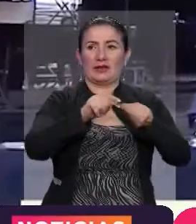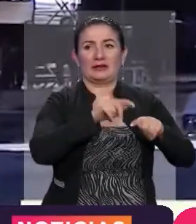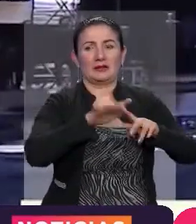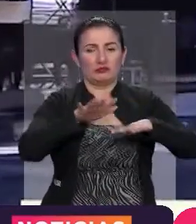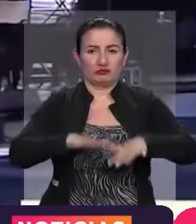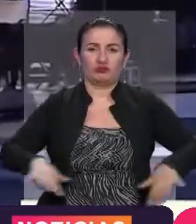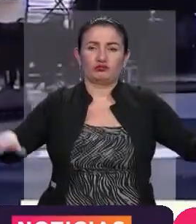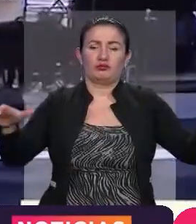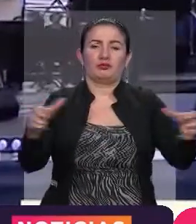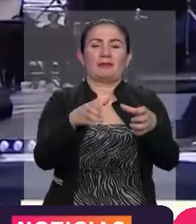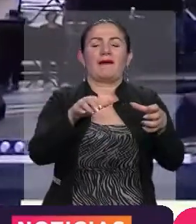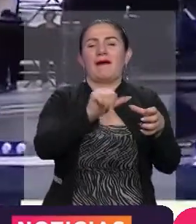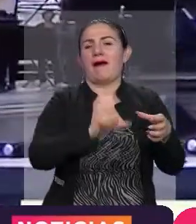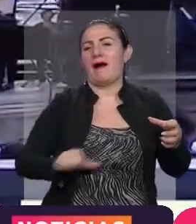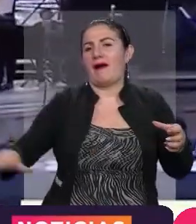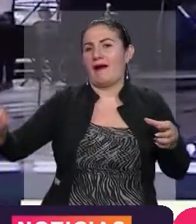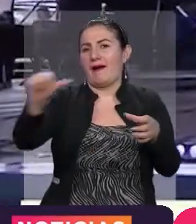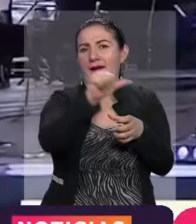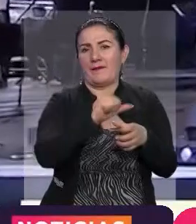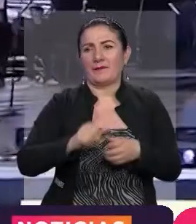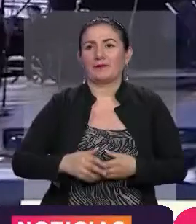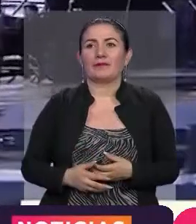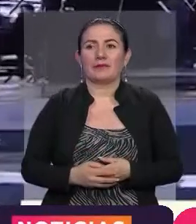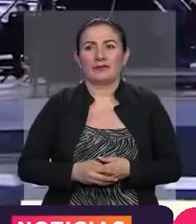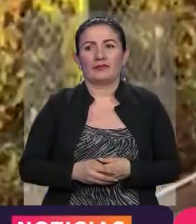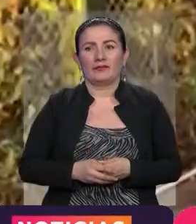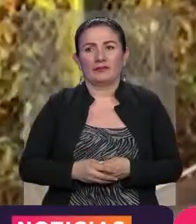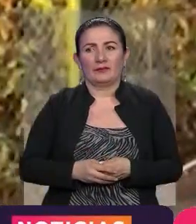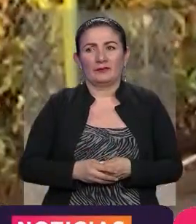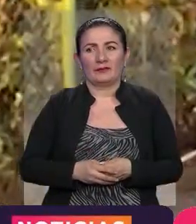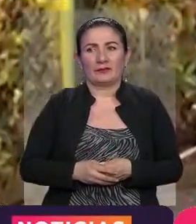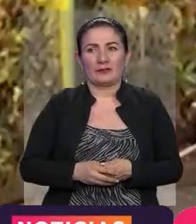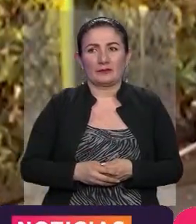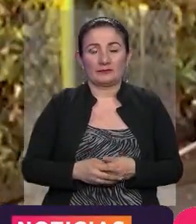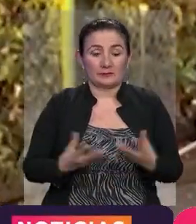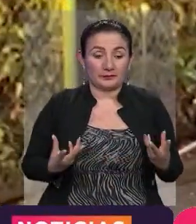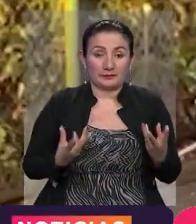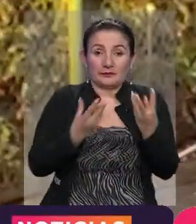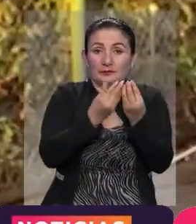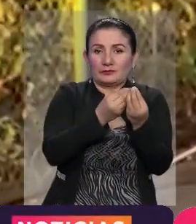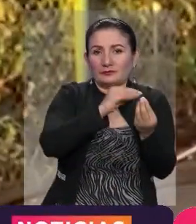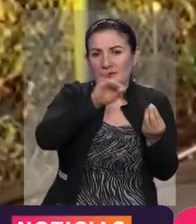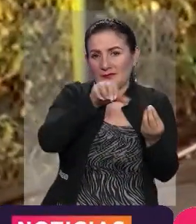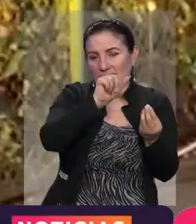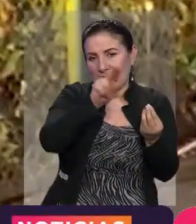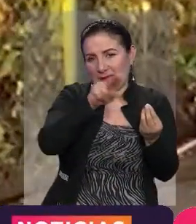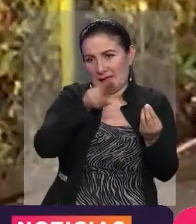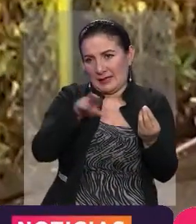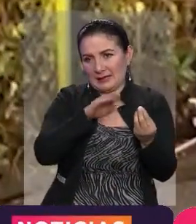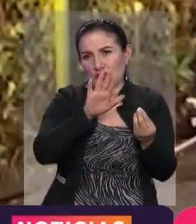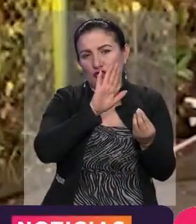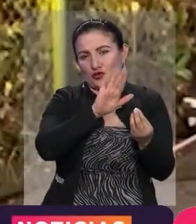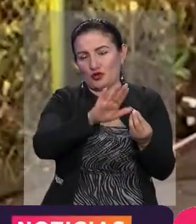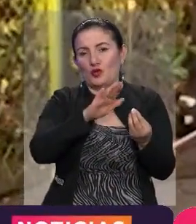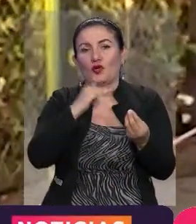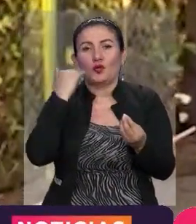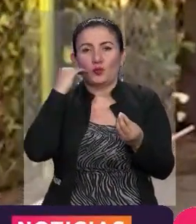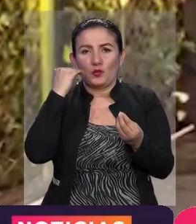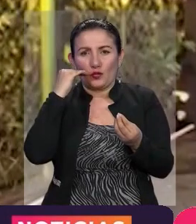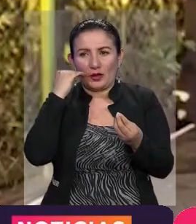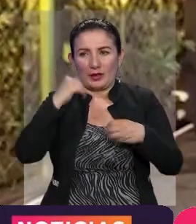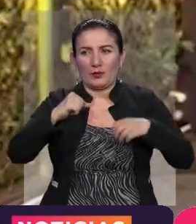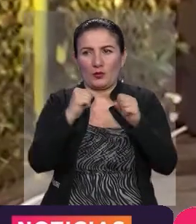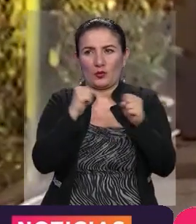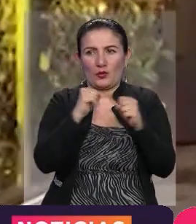en esta agrupación tras una convocatoria de Ciudad exaltamos la primera imágen desde femenina de Bogotá en este festival de Hasta el parque